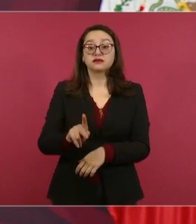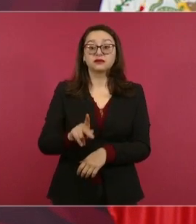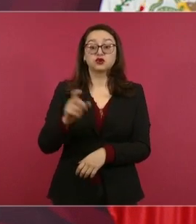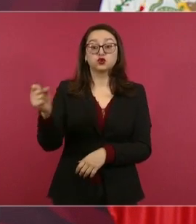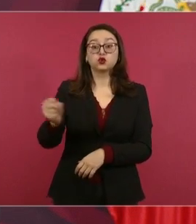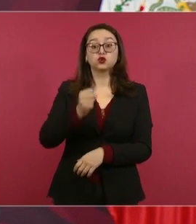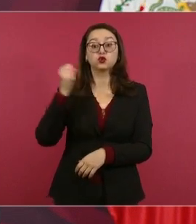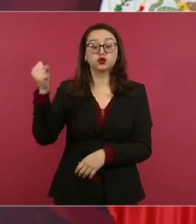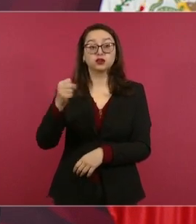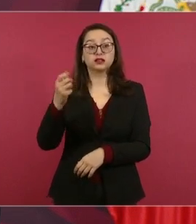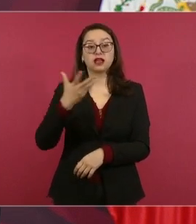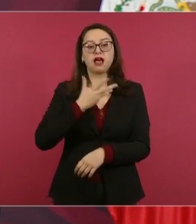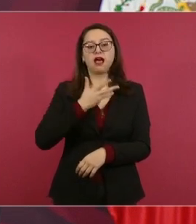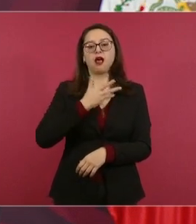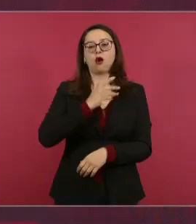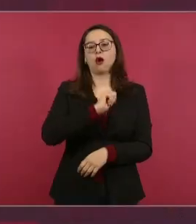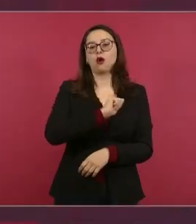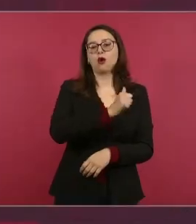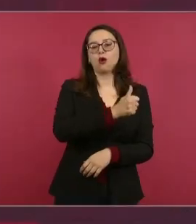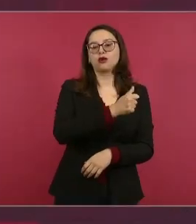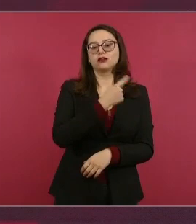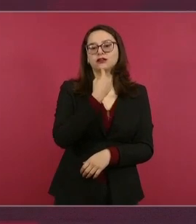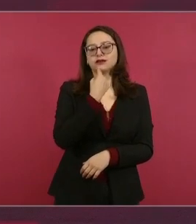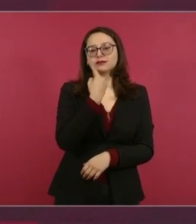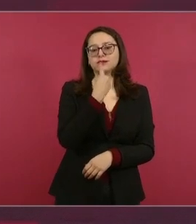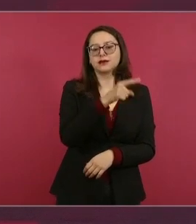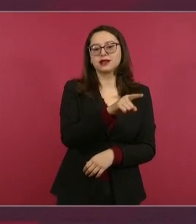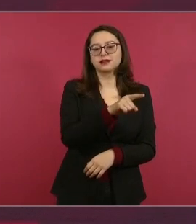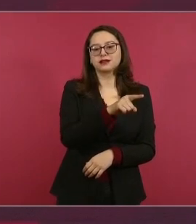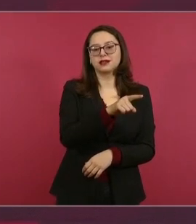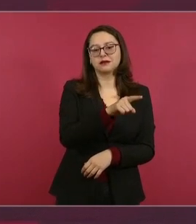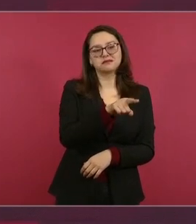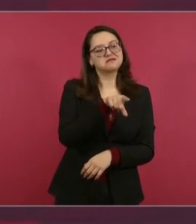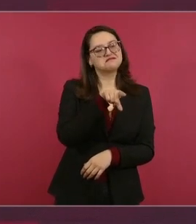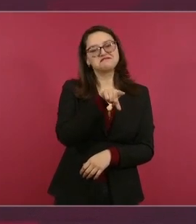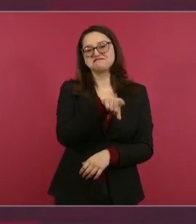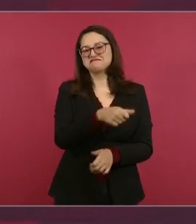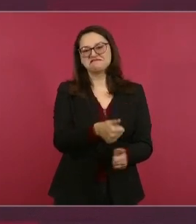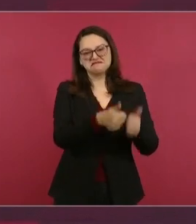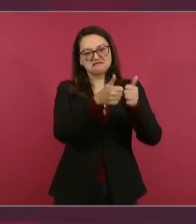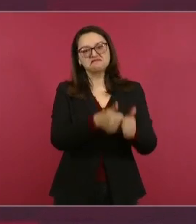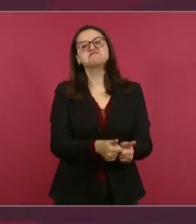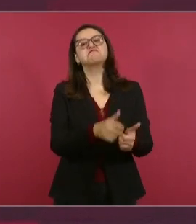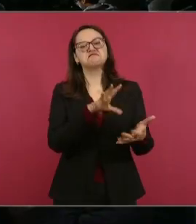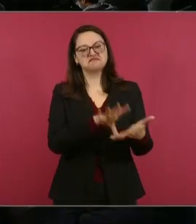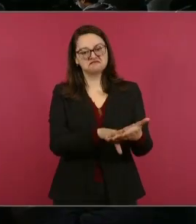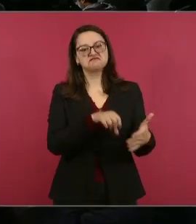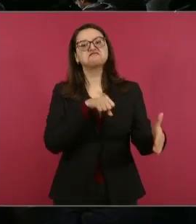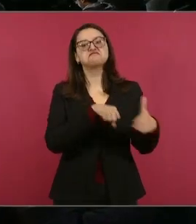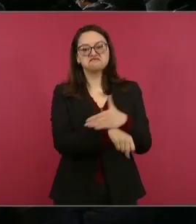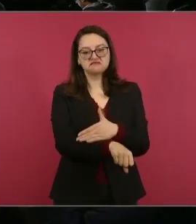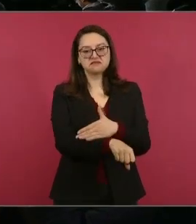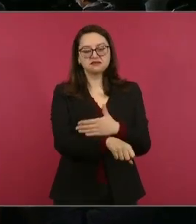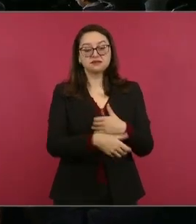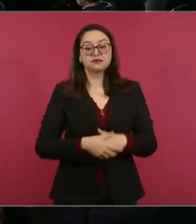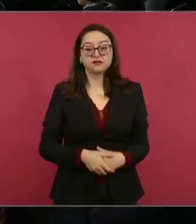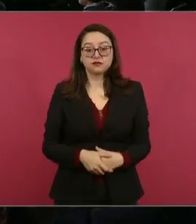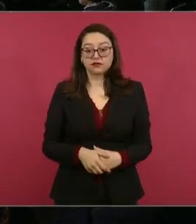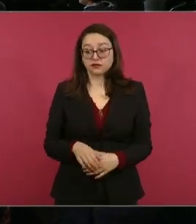de la libertad del ex procurador. Del ex procurador. ¿Se apelará a esta